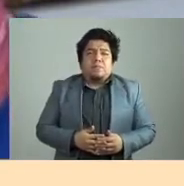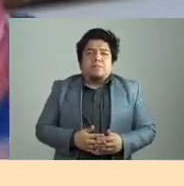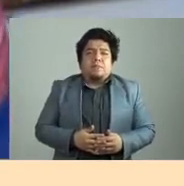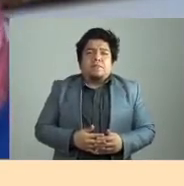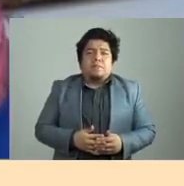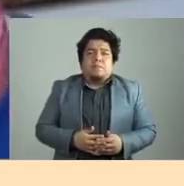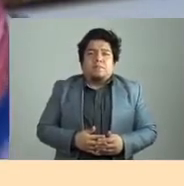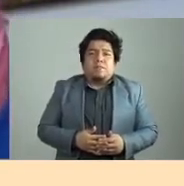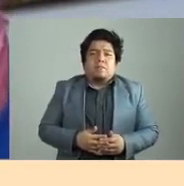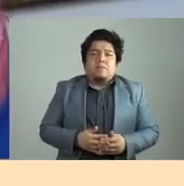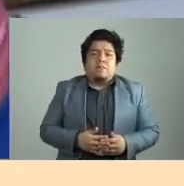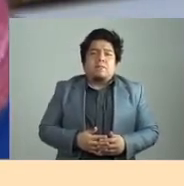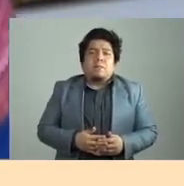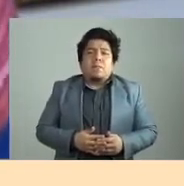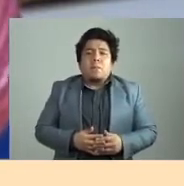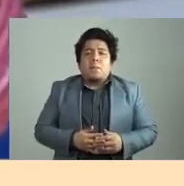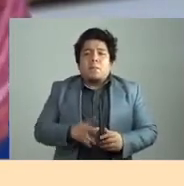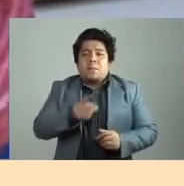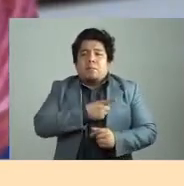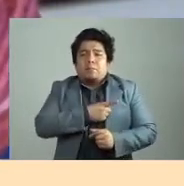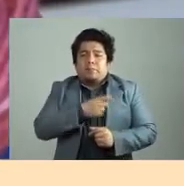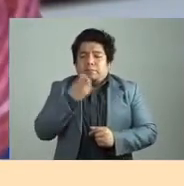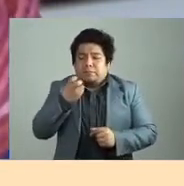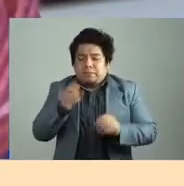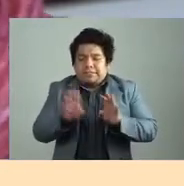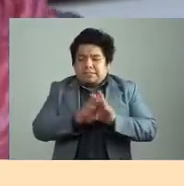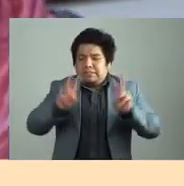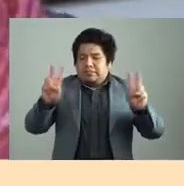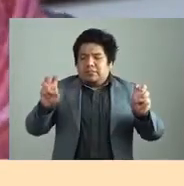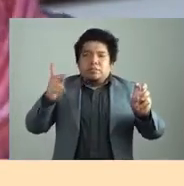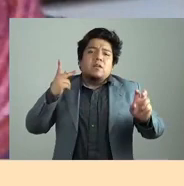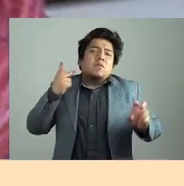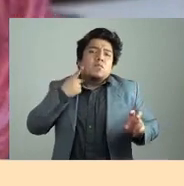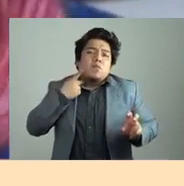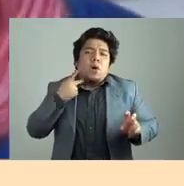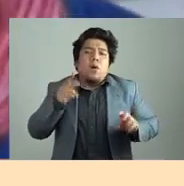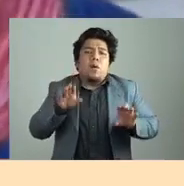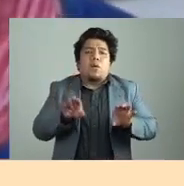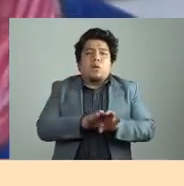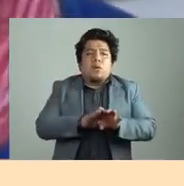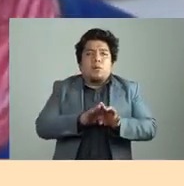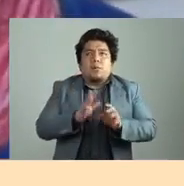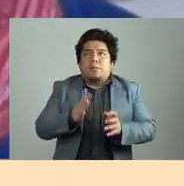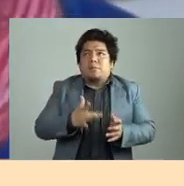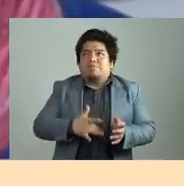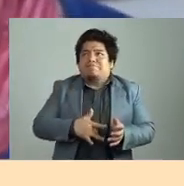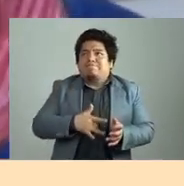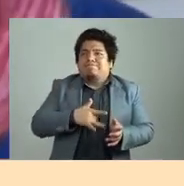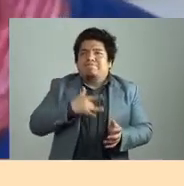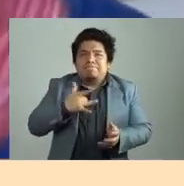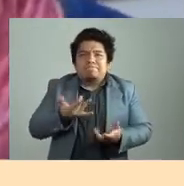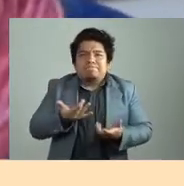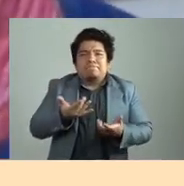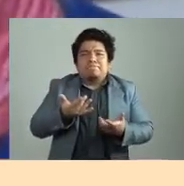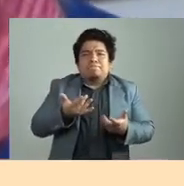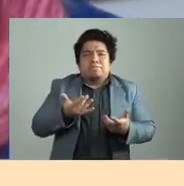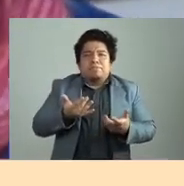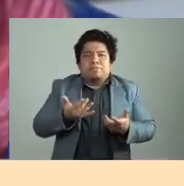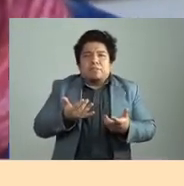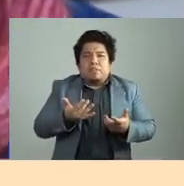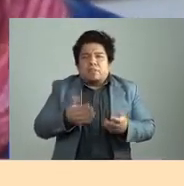a estas políticas no siempre más he visto que la política de la